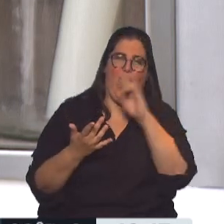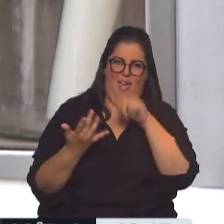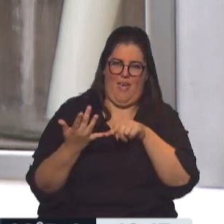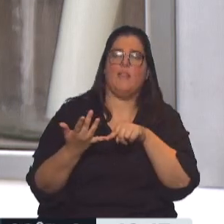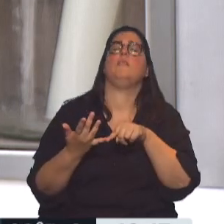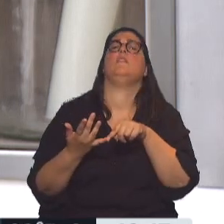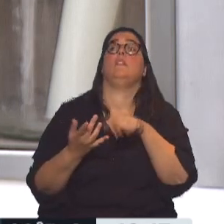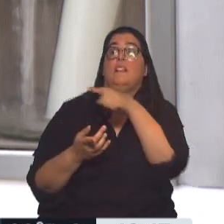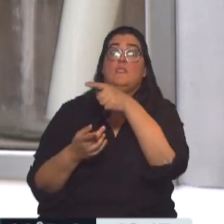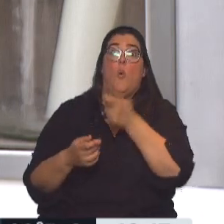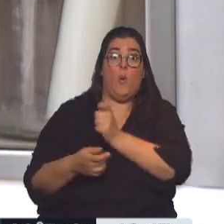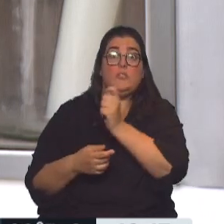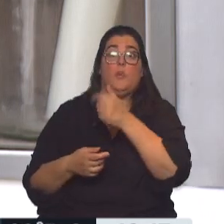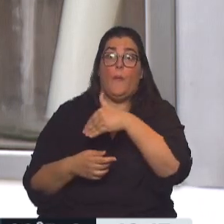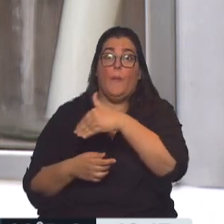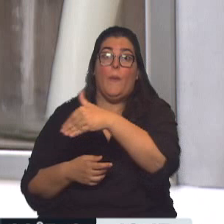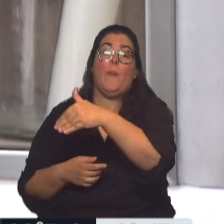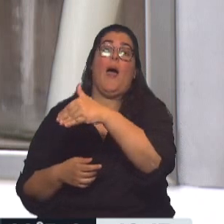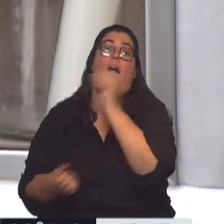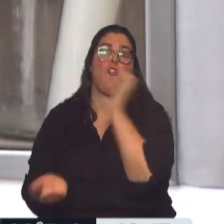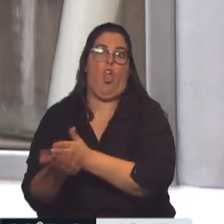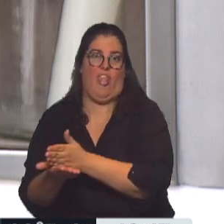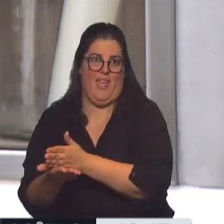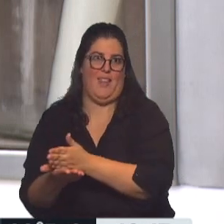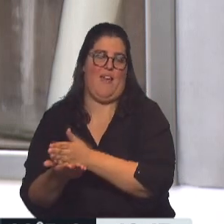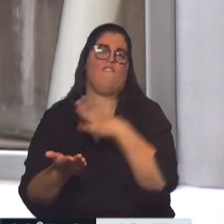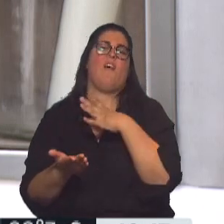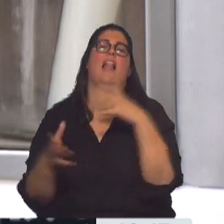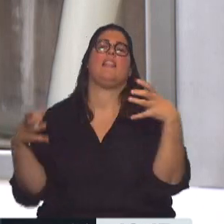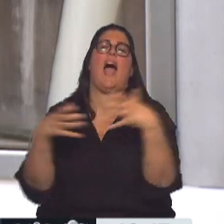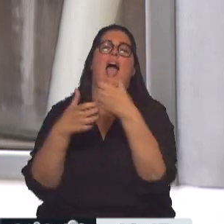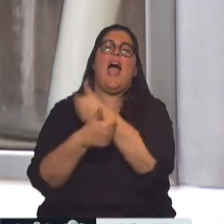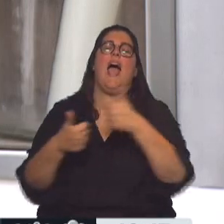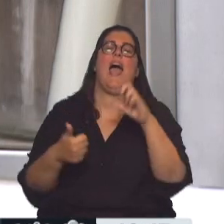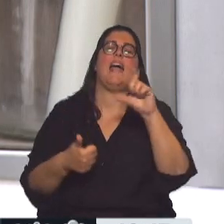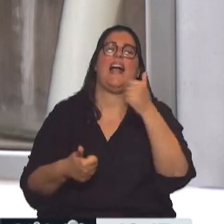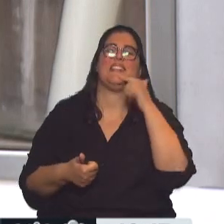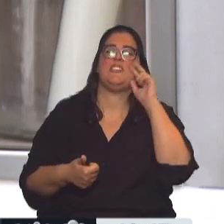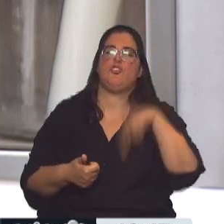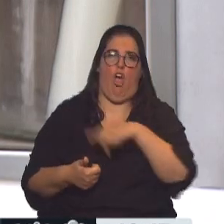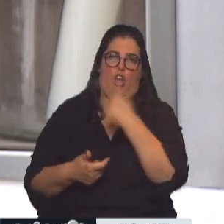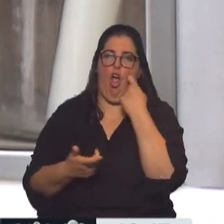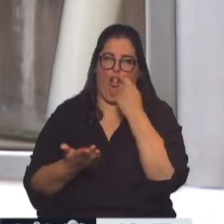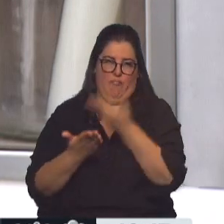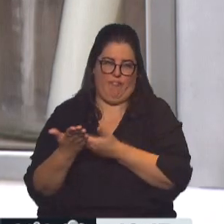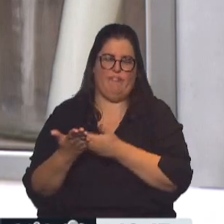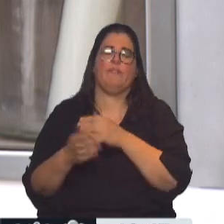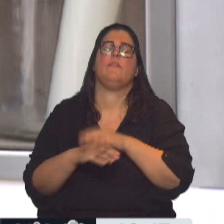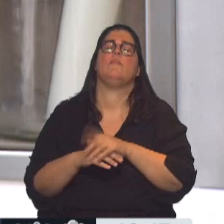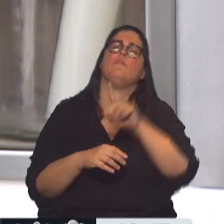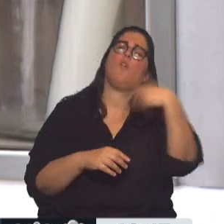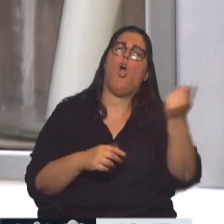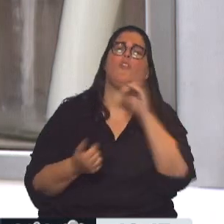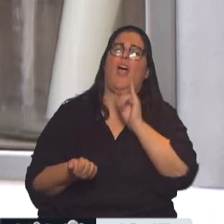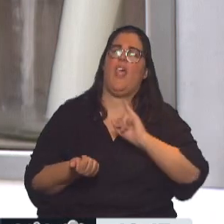a punto de revisarse en casación. Pero lo que detonó ahora que se provoque la detención es otra de las causas que representamos, que es con la